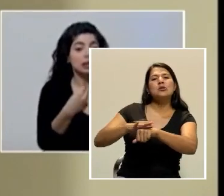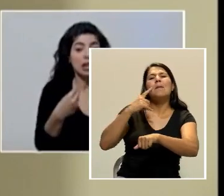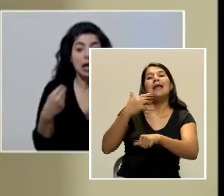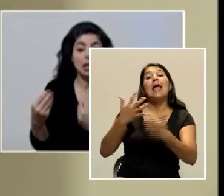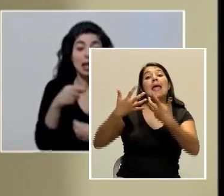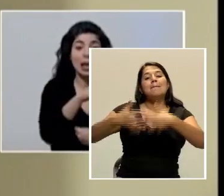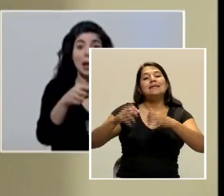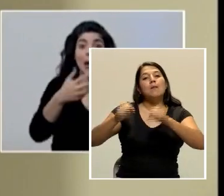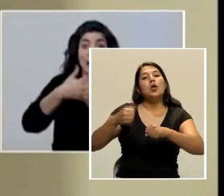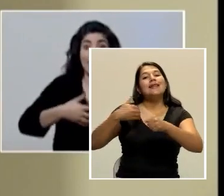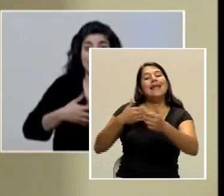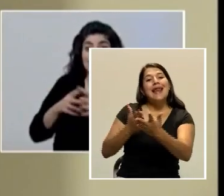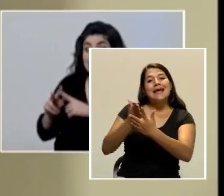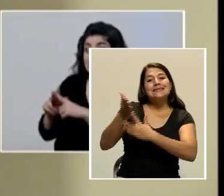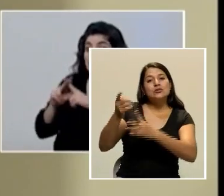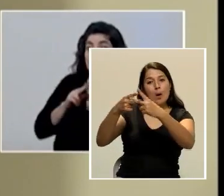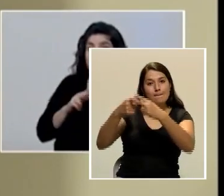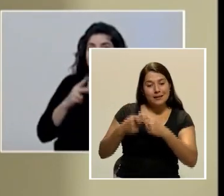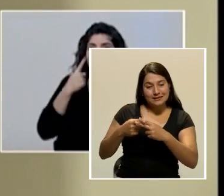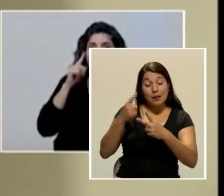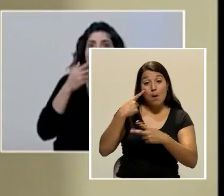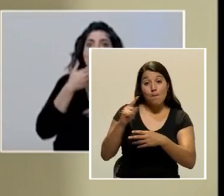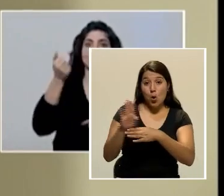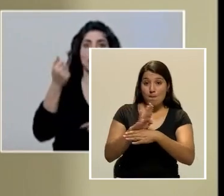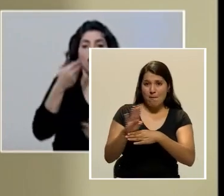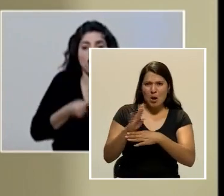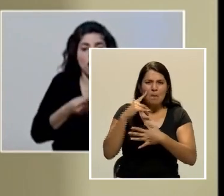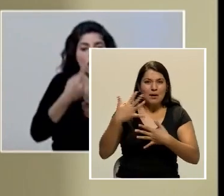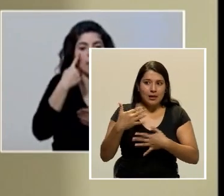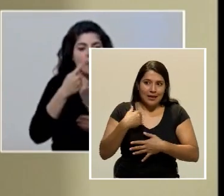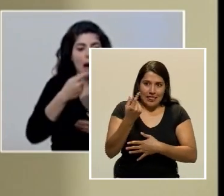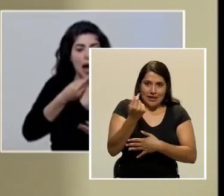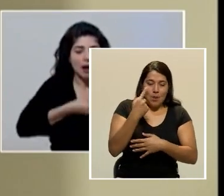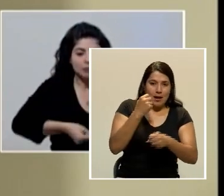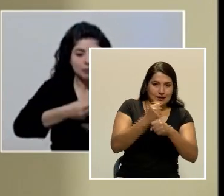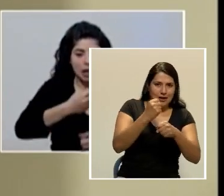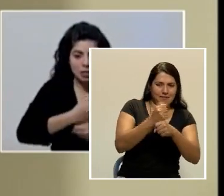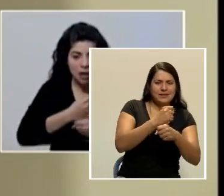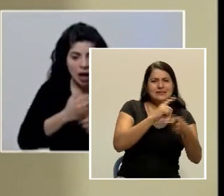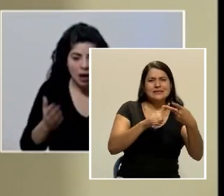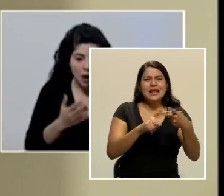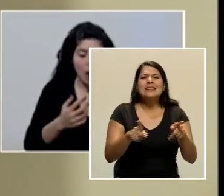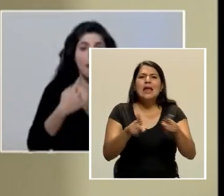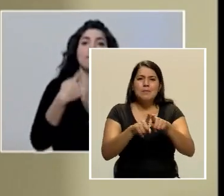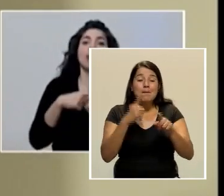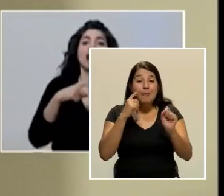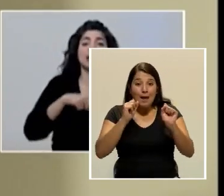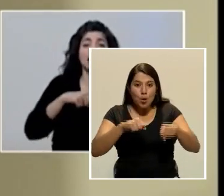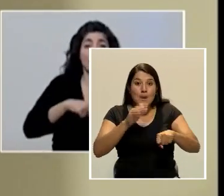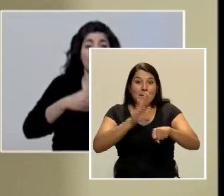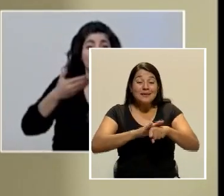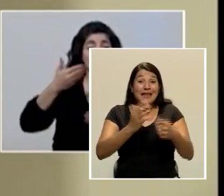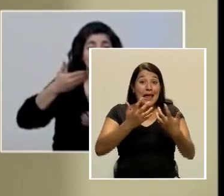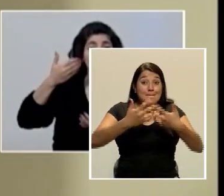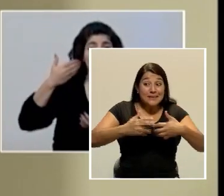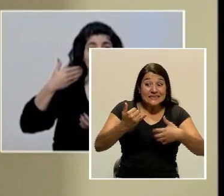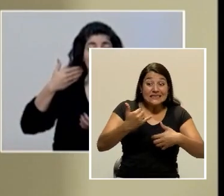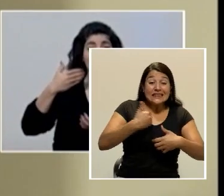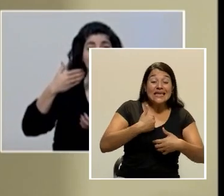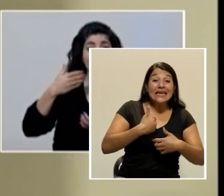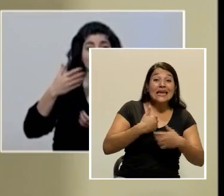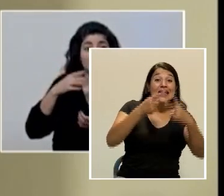por la pandemia, particularmente de los sectores turismo, comercio y transportes. La idea de estos avales es que